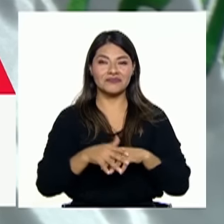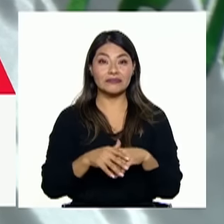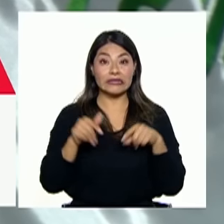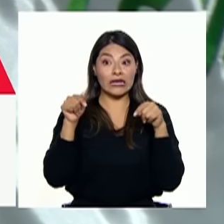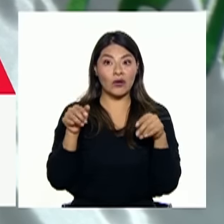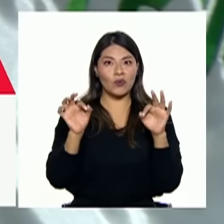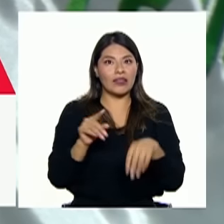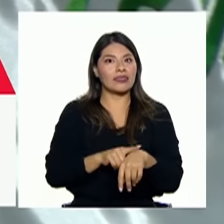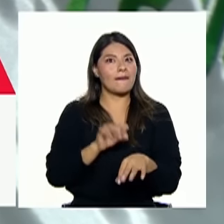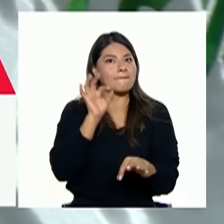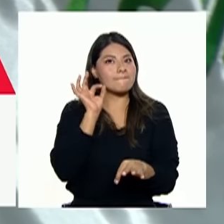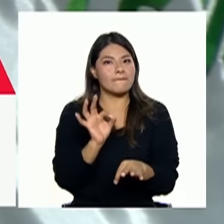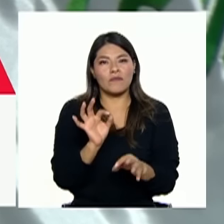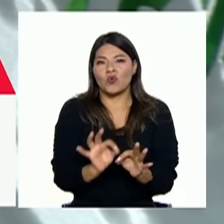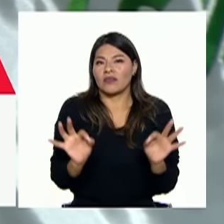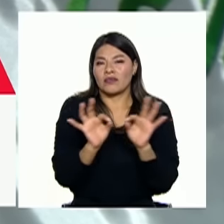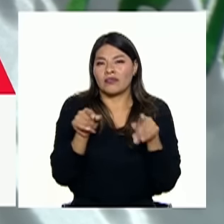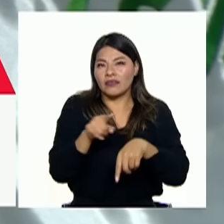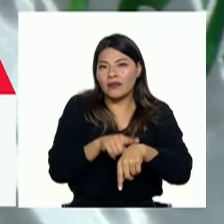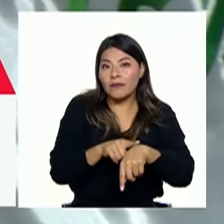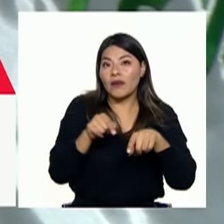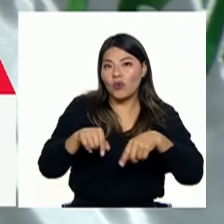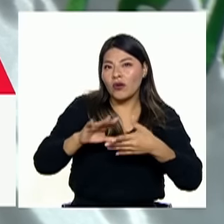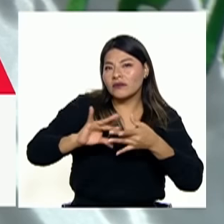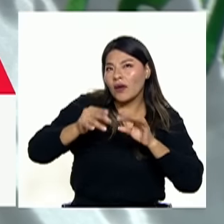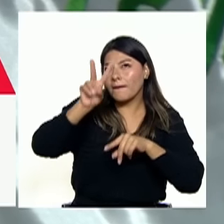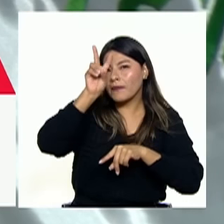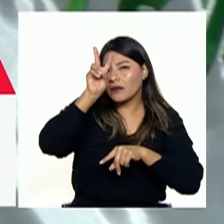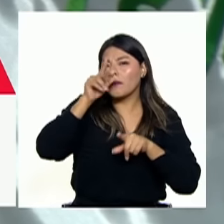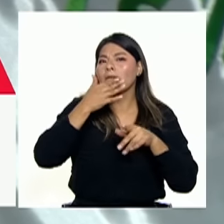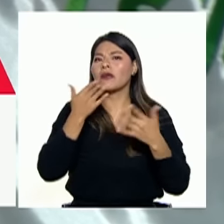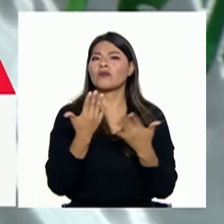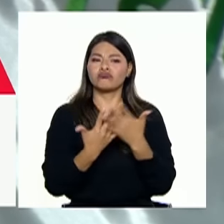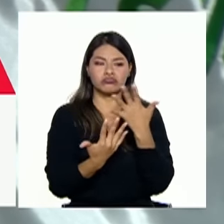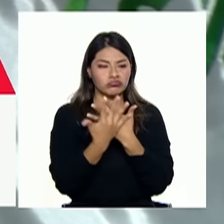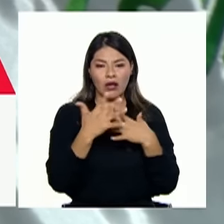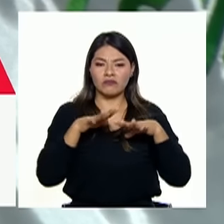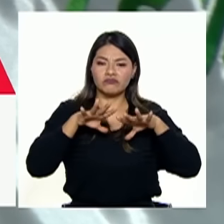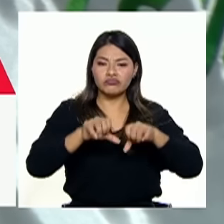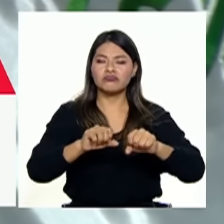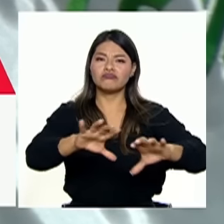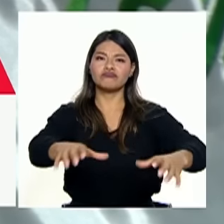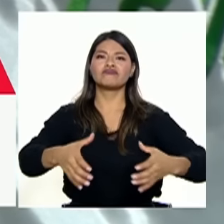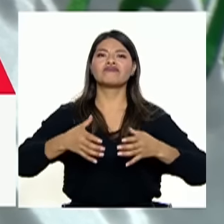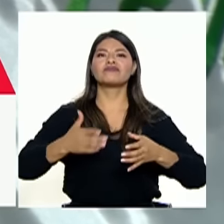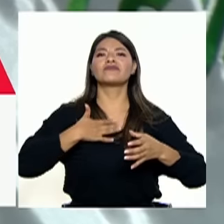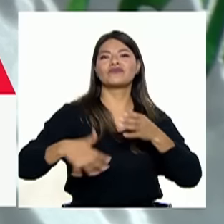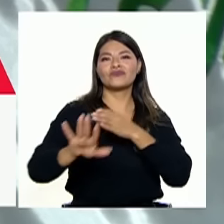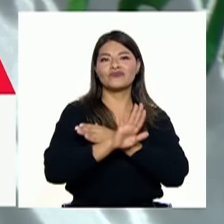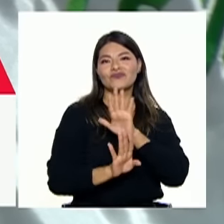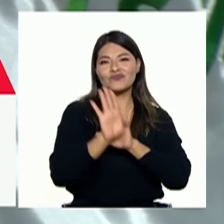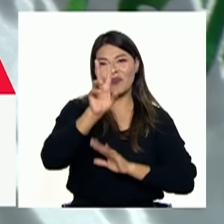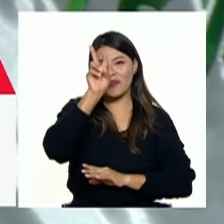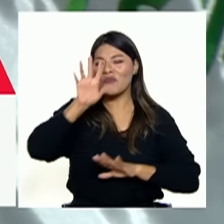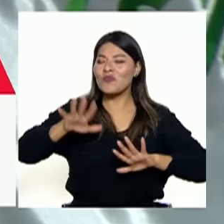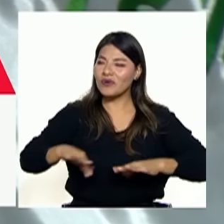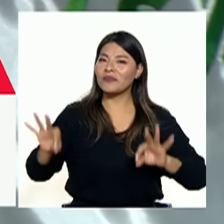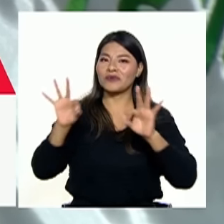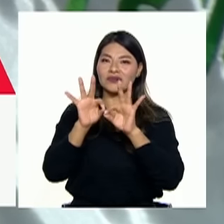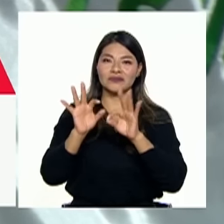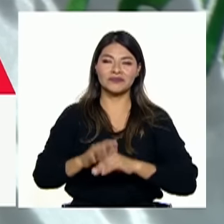momento crucial en la historia del Perú. Está en nuestras manos recuperar nuestra posición como el país más importante del Pacífico sudamericano.